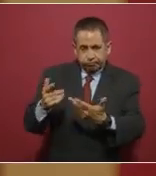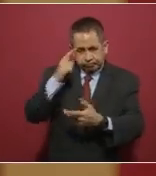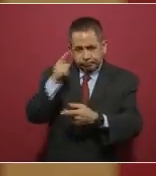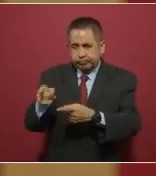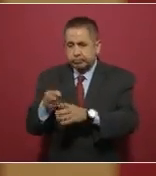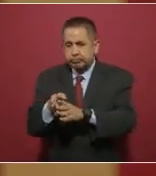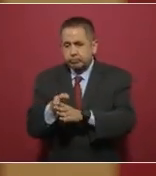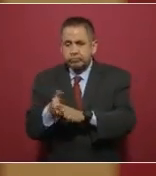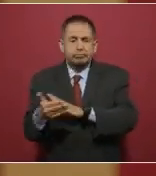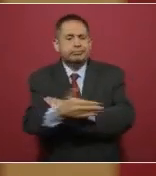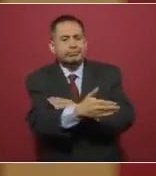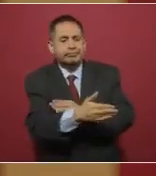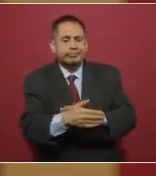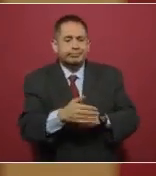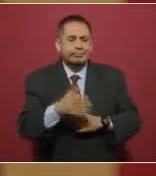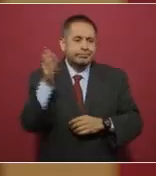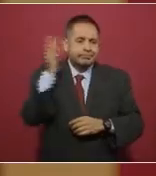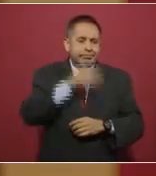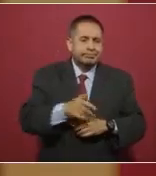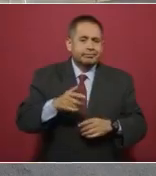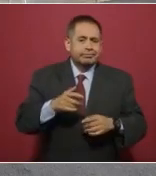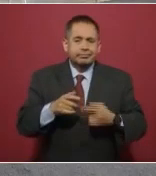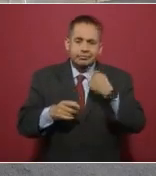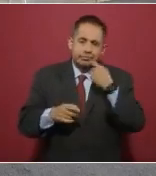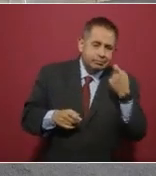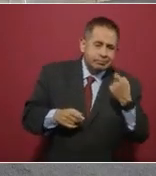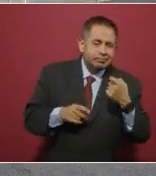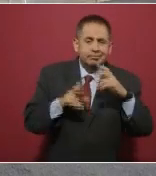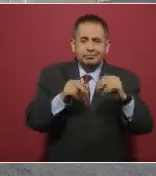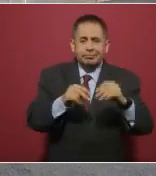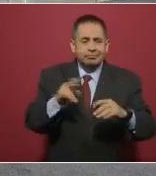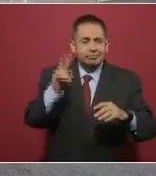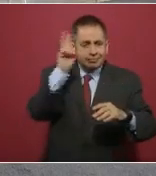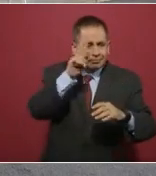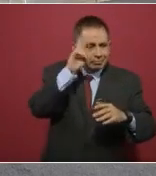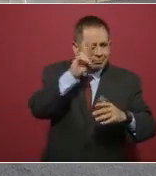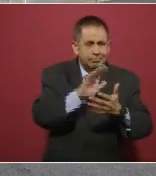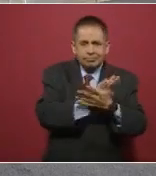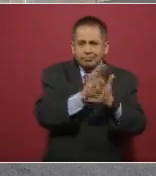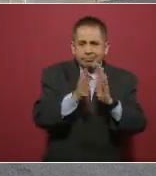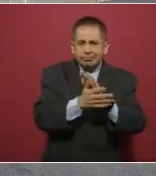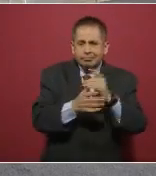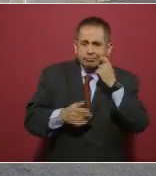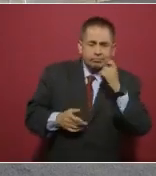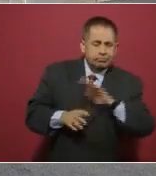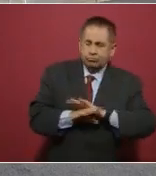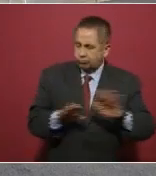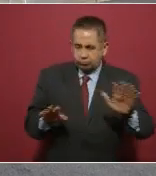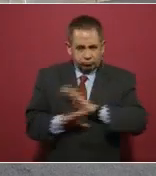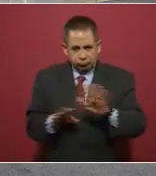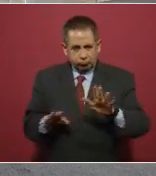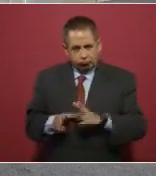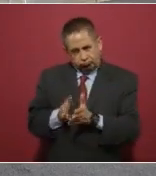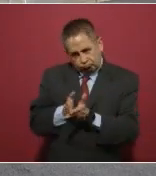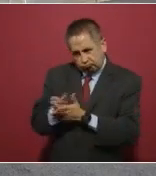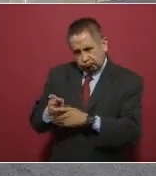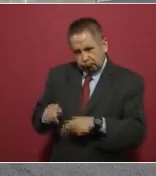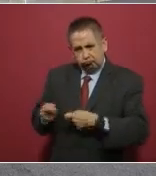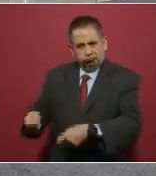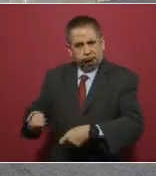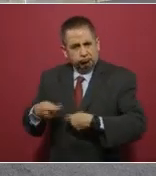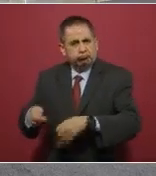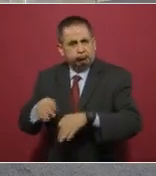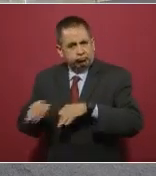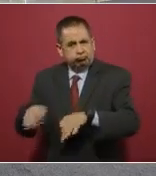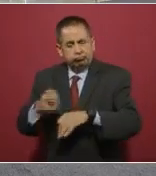sean enganchados, no tomen el camino de las conductas antisociales. Es otra manera de enfrentar